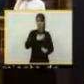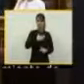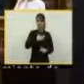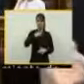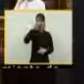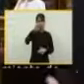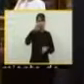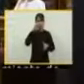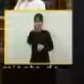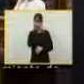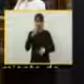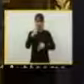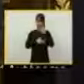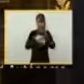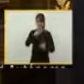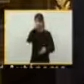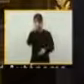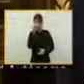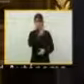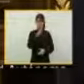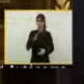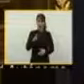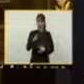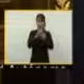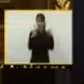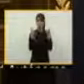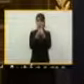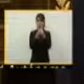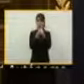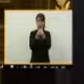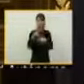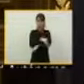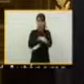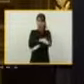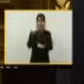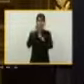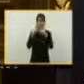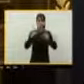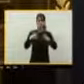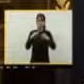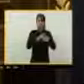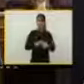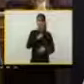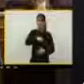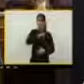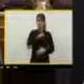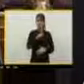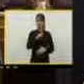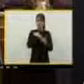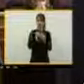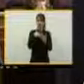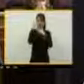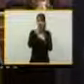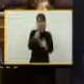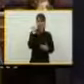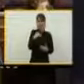cual quiere decir que es una patraña integral, hay que añadirla a todo este conjunto. Y esa forma despectiva en que dijo, pero también os da